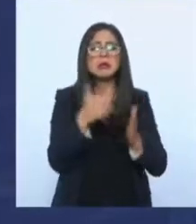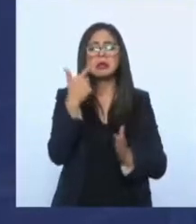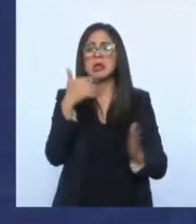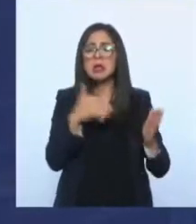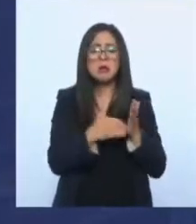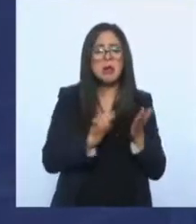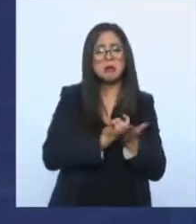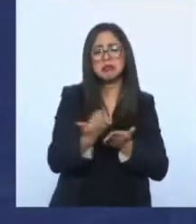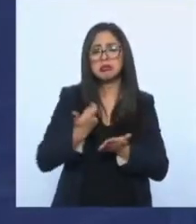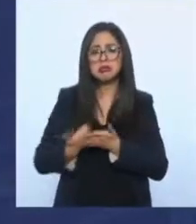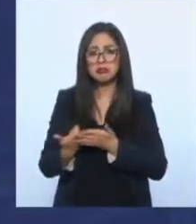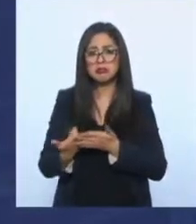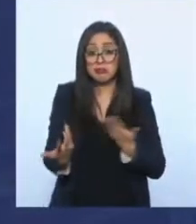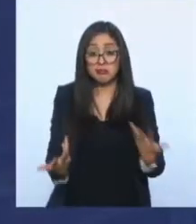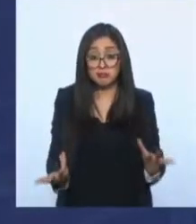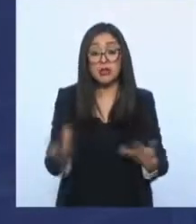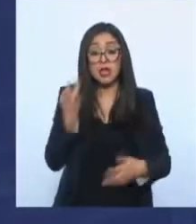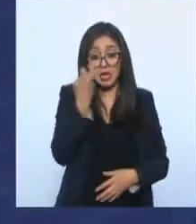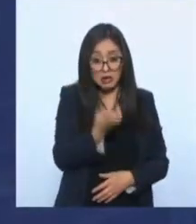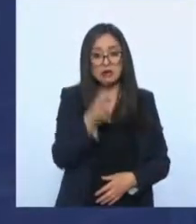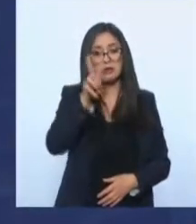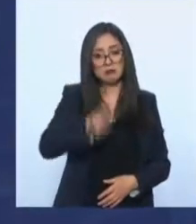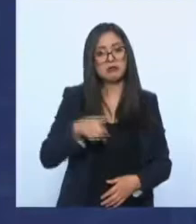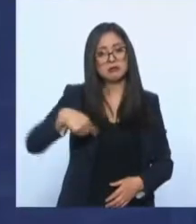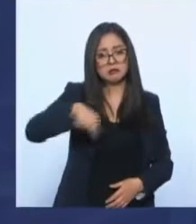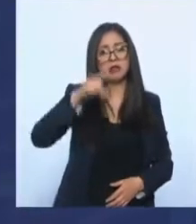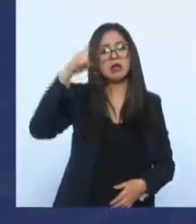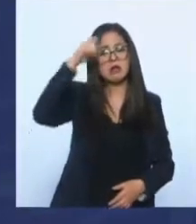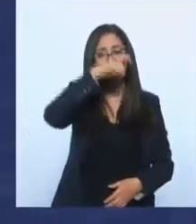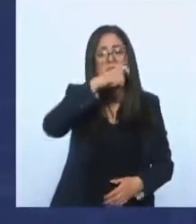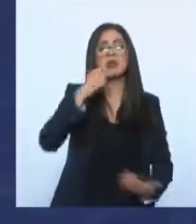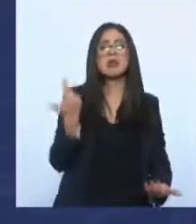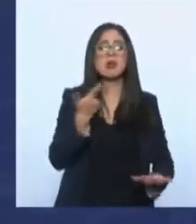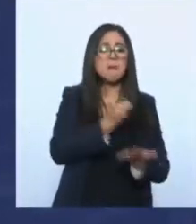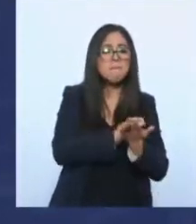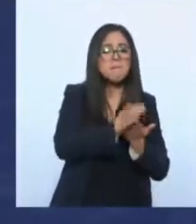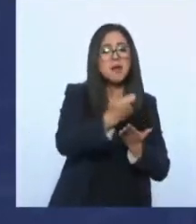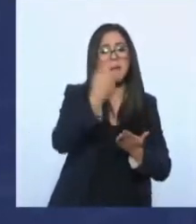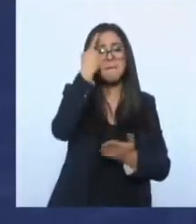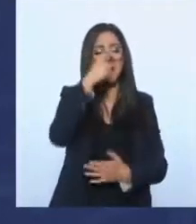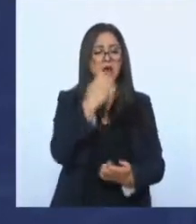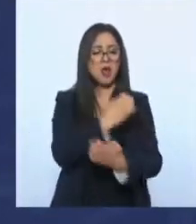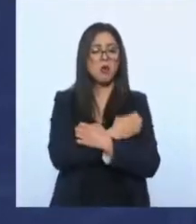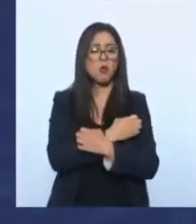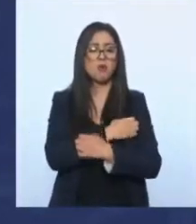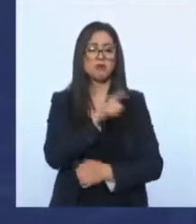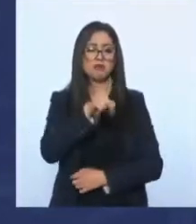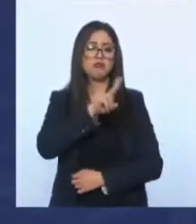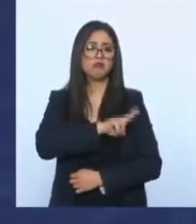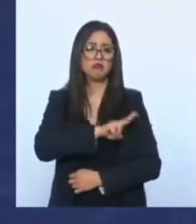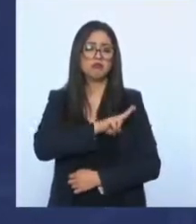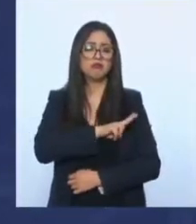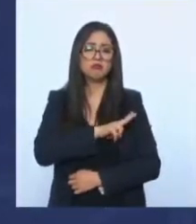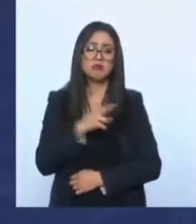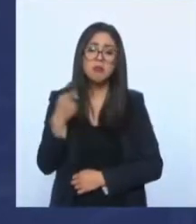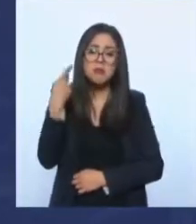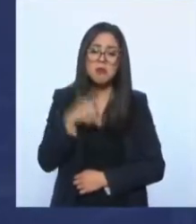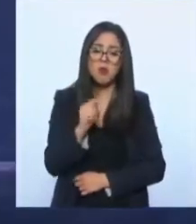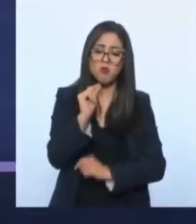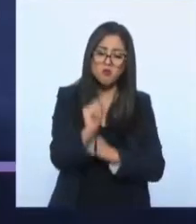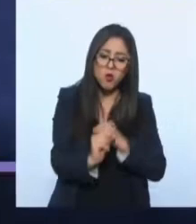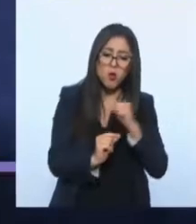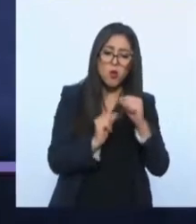pesos. Entonces, sí es muy complicado apostarle también a la educación privada. Sin embargo, creo que tenemos que ir